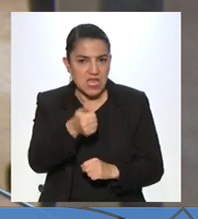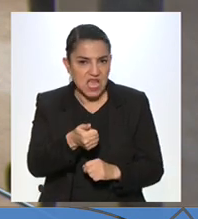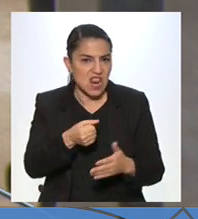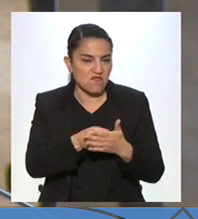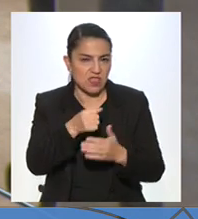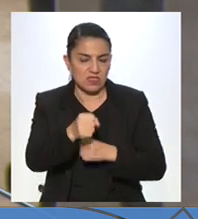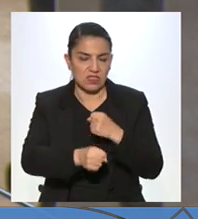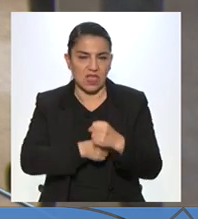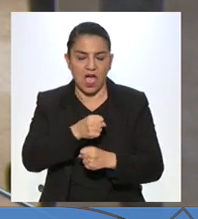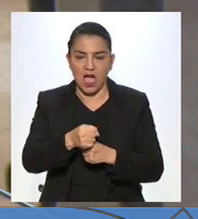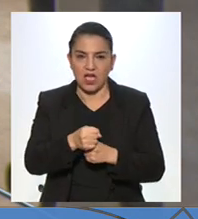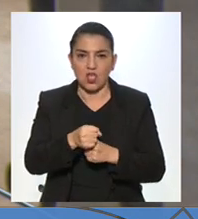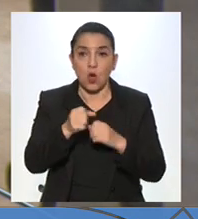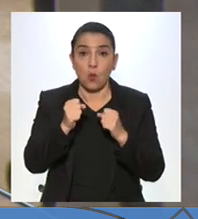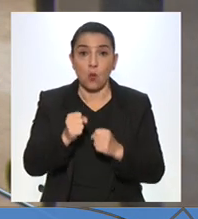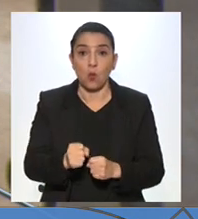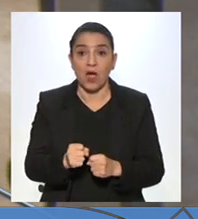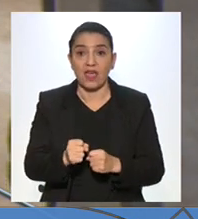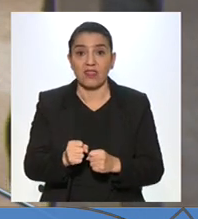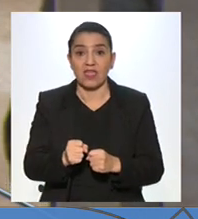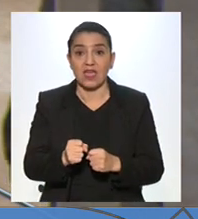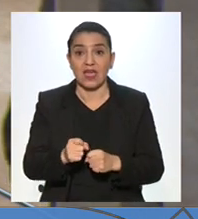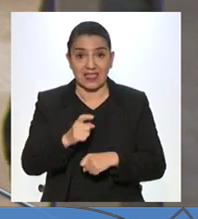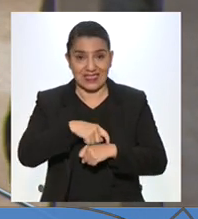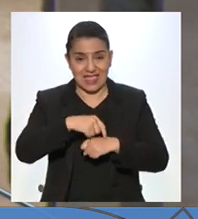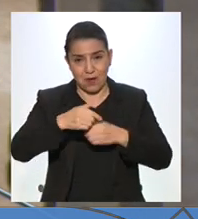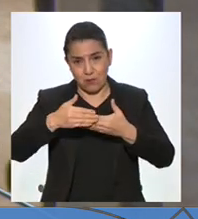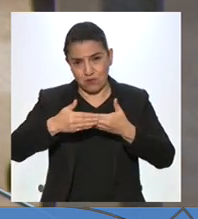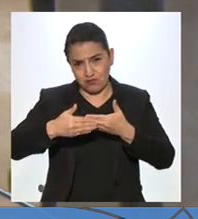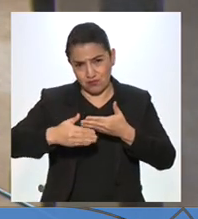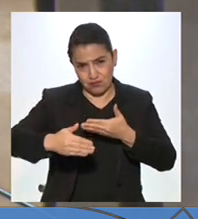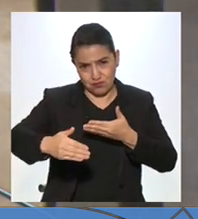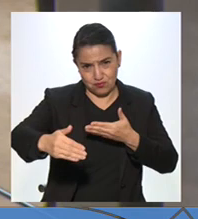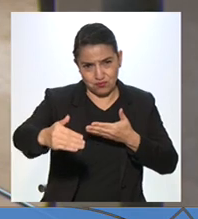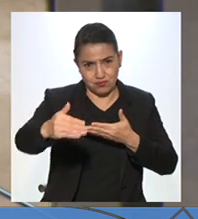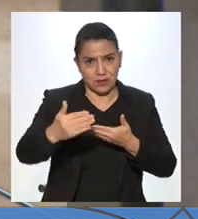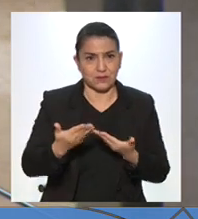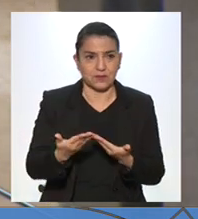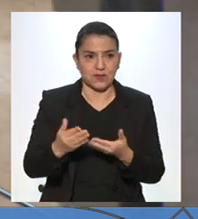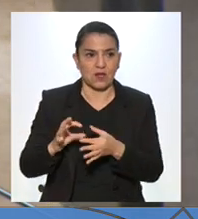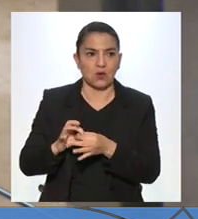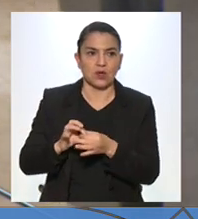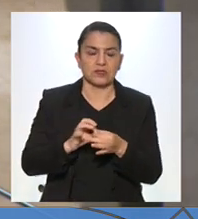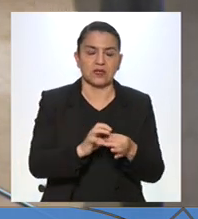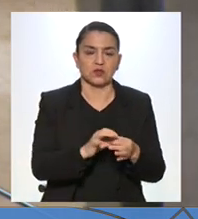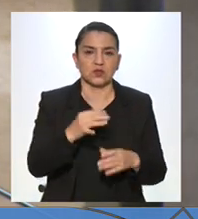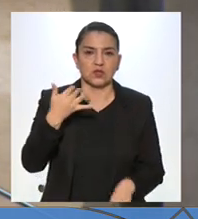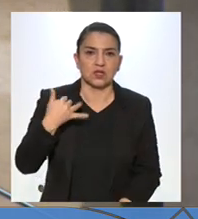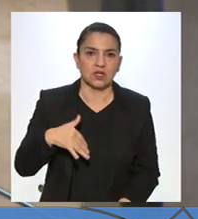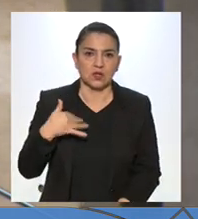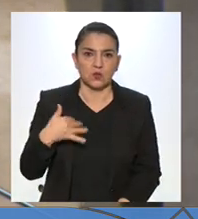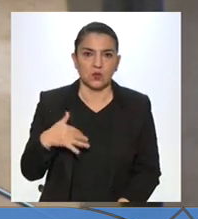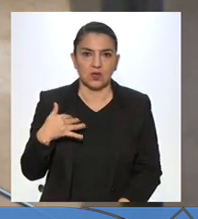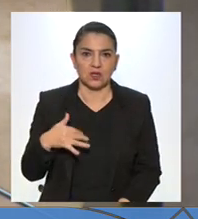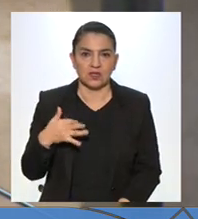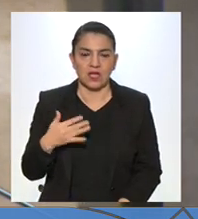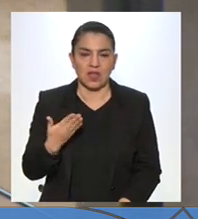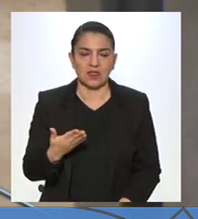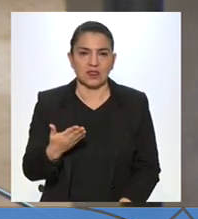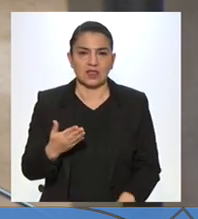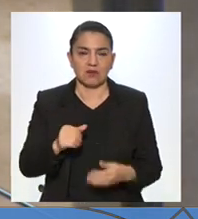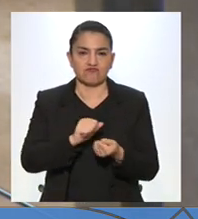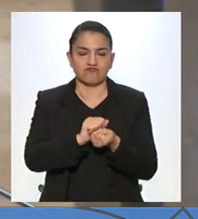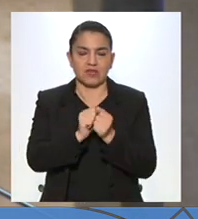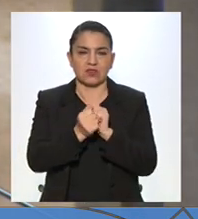año, sino que se puede prolongar significativamente en el tiempo. Entonces, por esa razón es que es importante ir ajustando